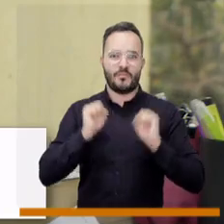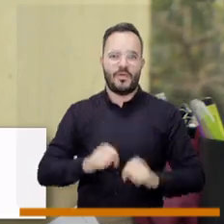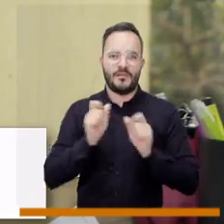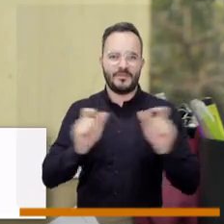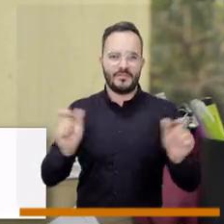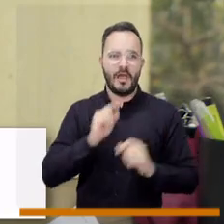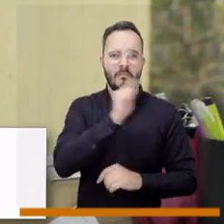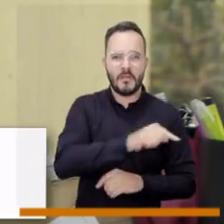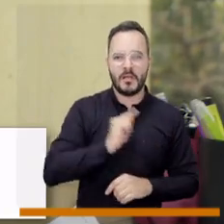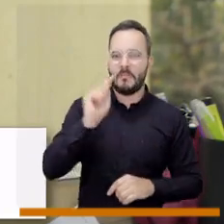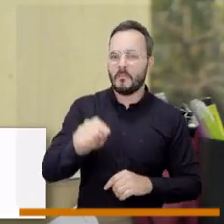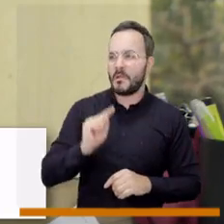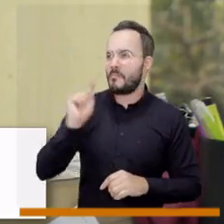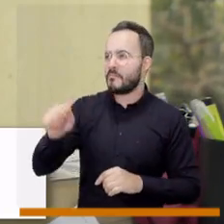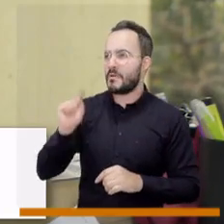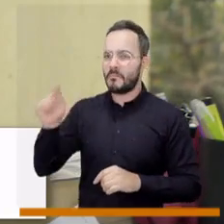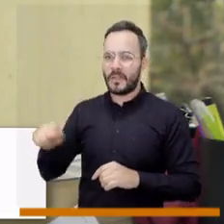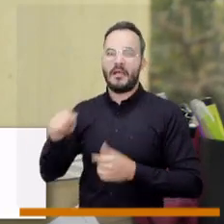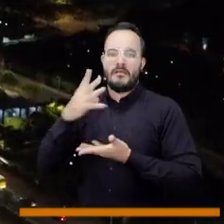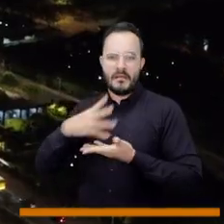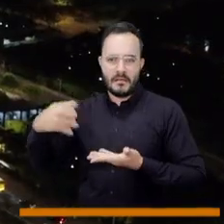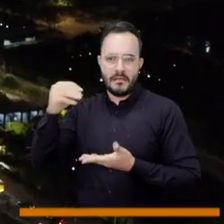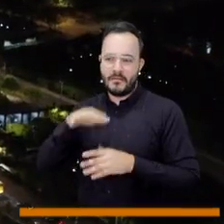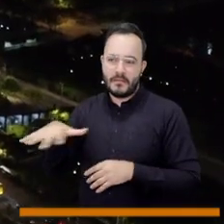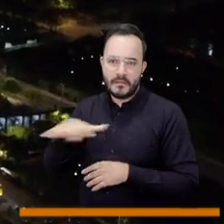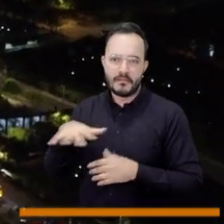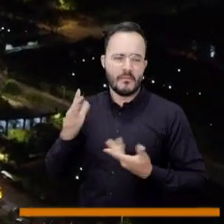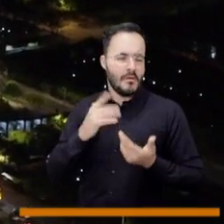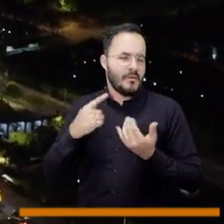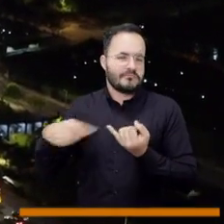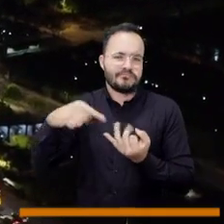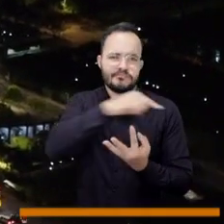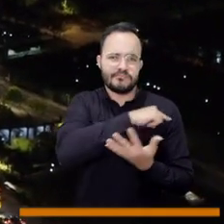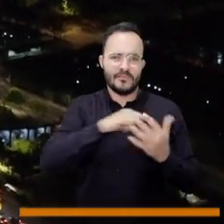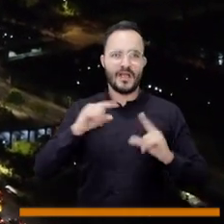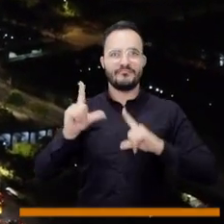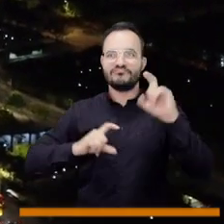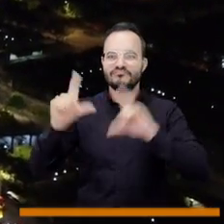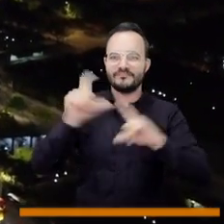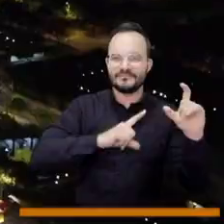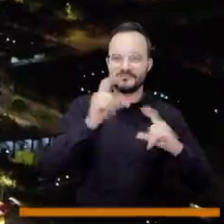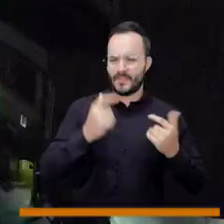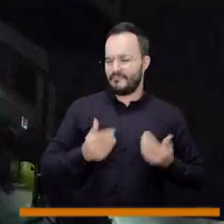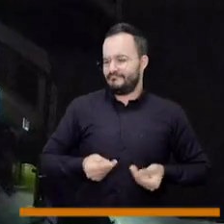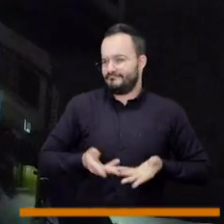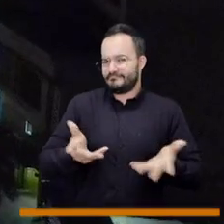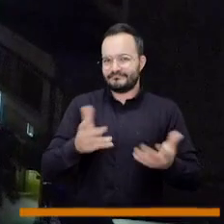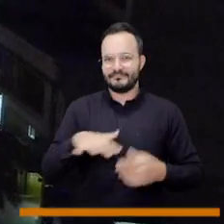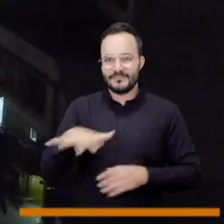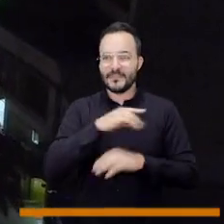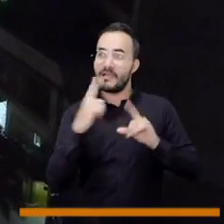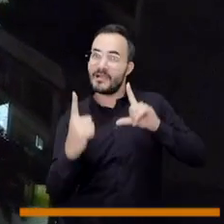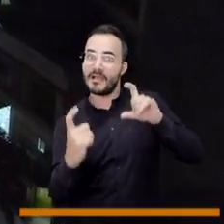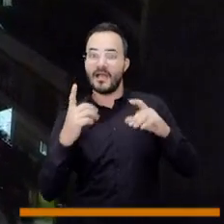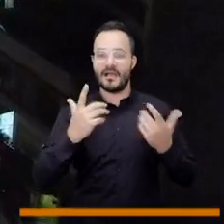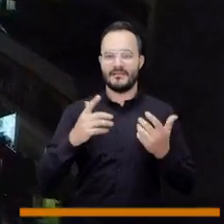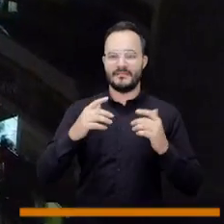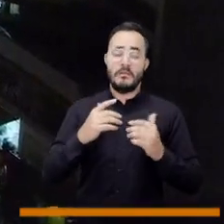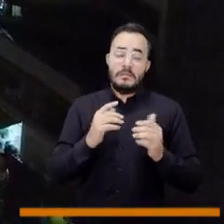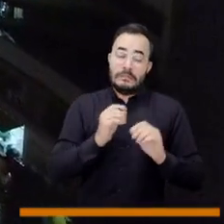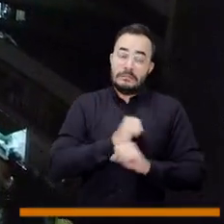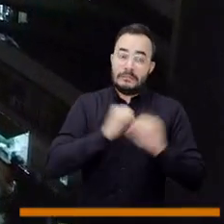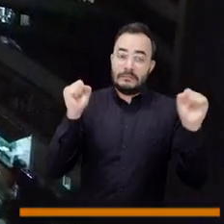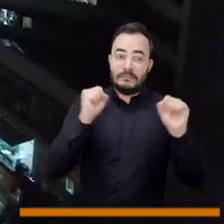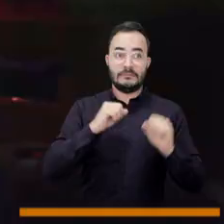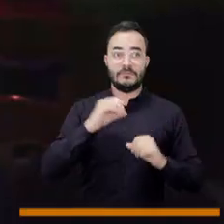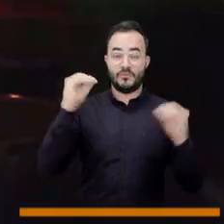la noche y que la gente los visite en la noche, se tomen fotos con él y se vuelvan sitios turísticos como ya lo